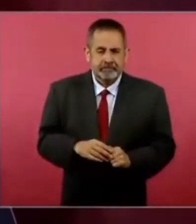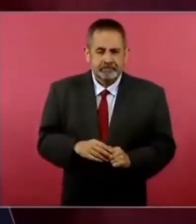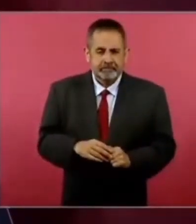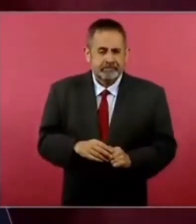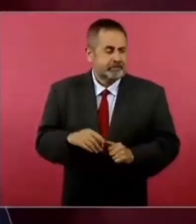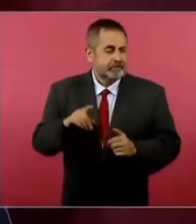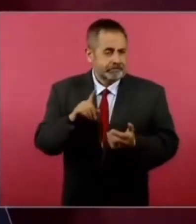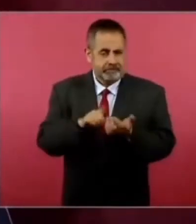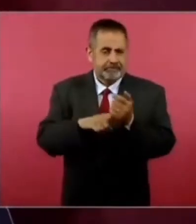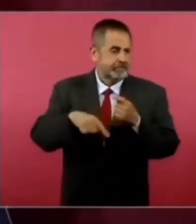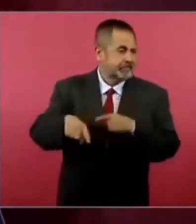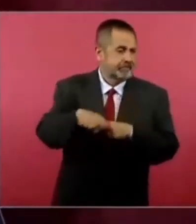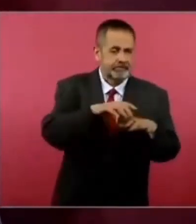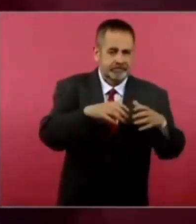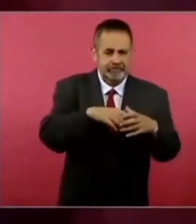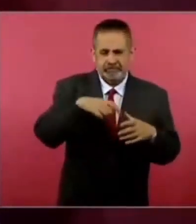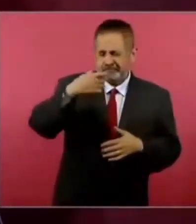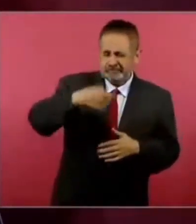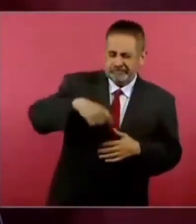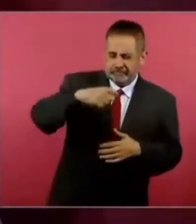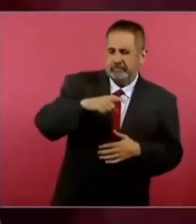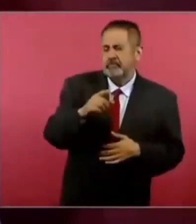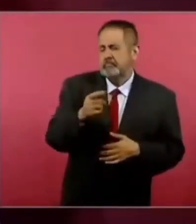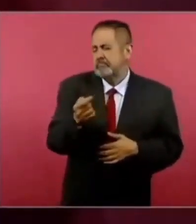potentados, muy pocos,